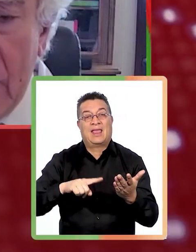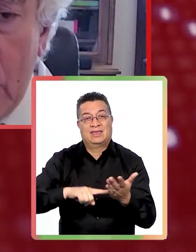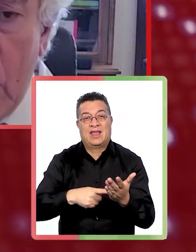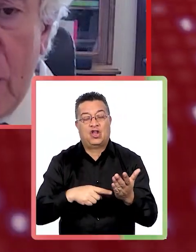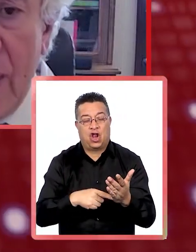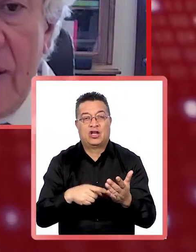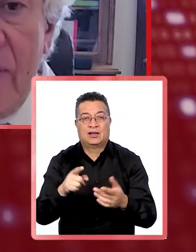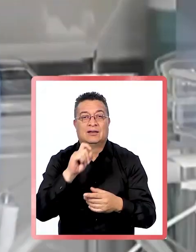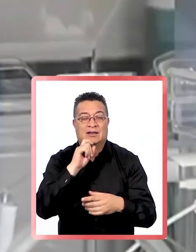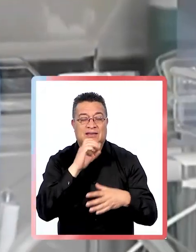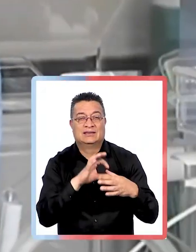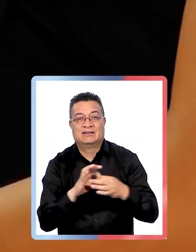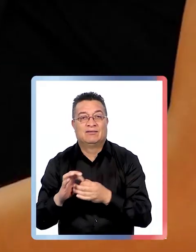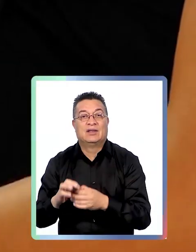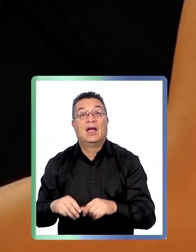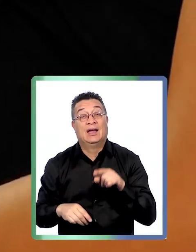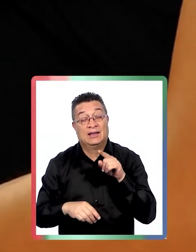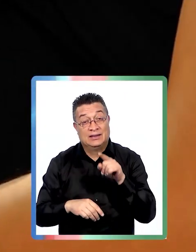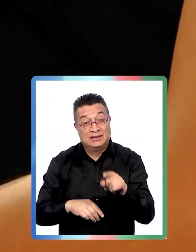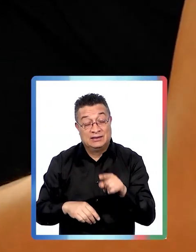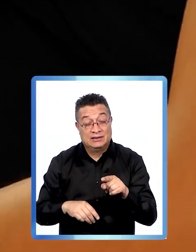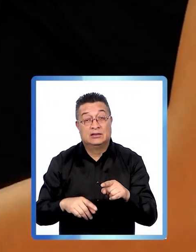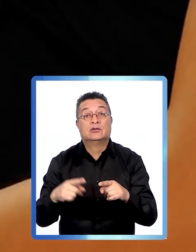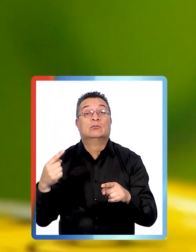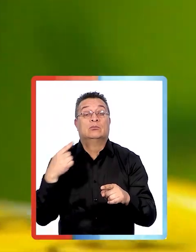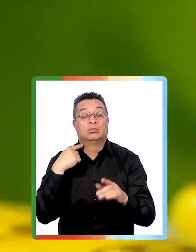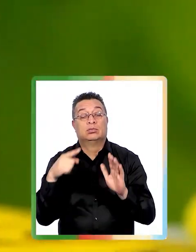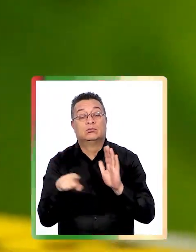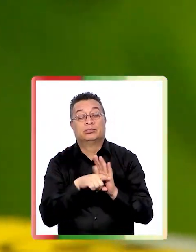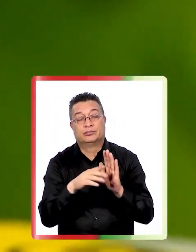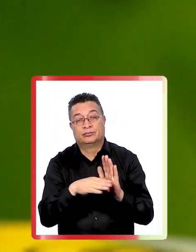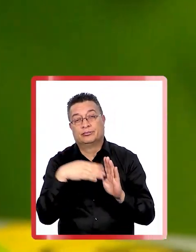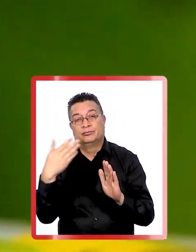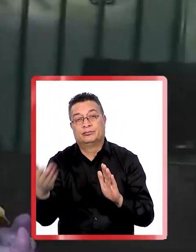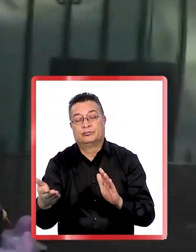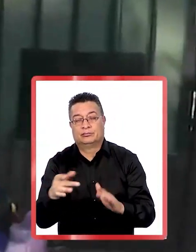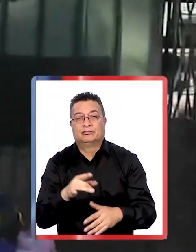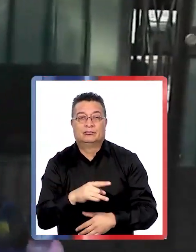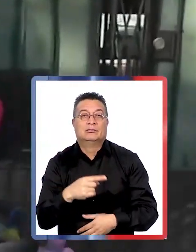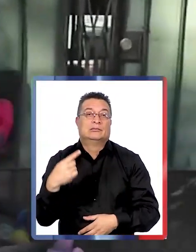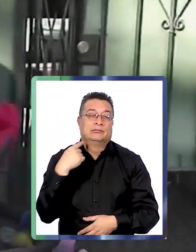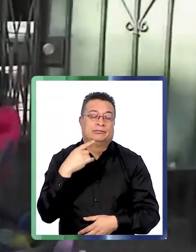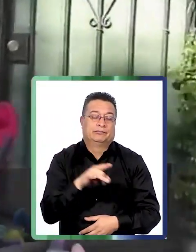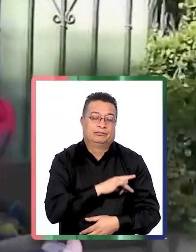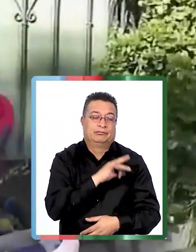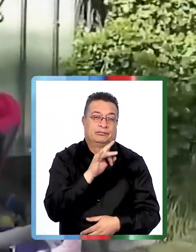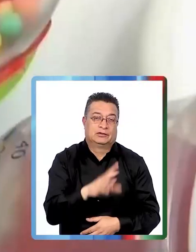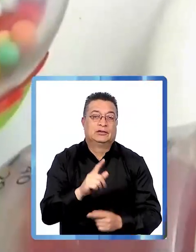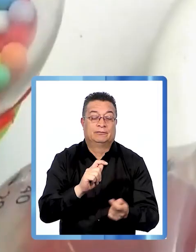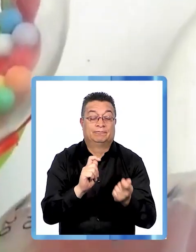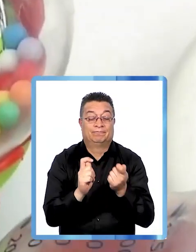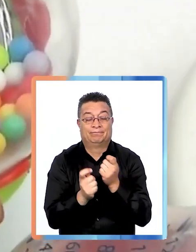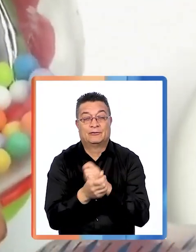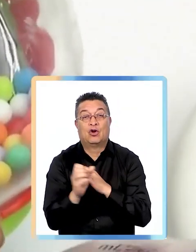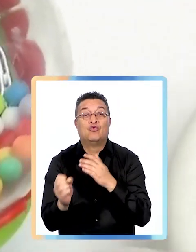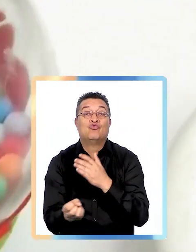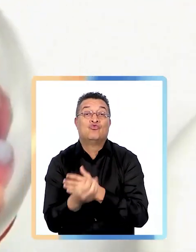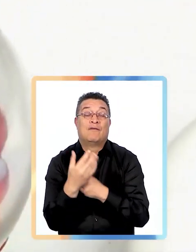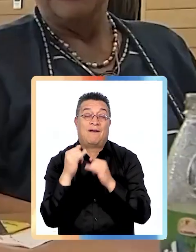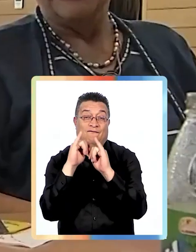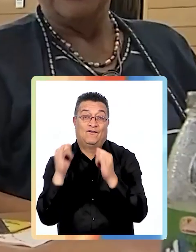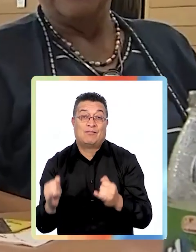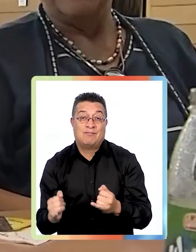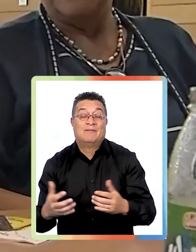lo que la tecnología significa, y eso va en detrimento de cómo el país entero se adapta a una nueva